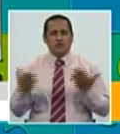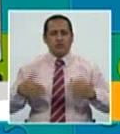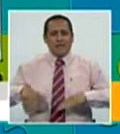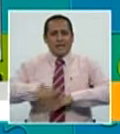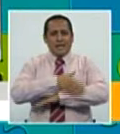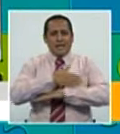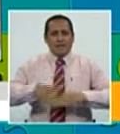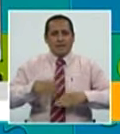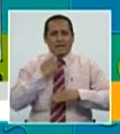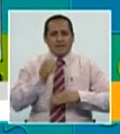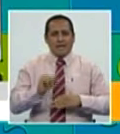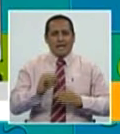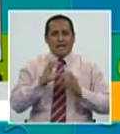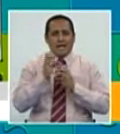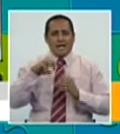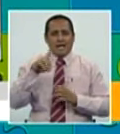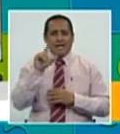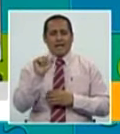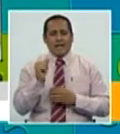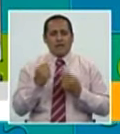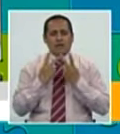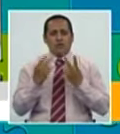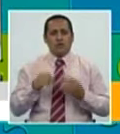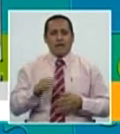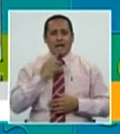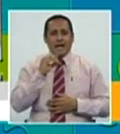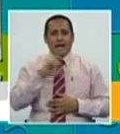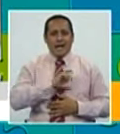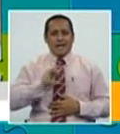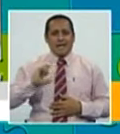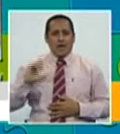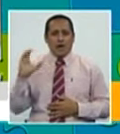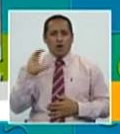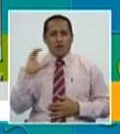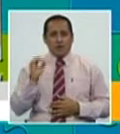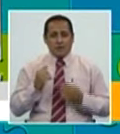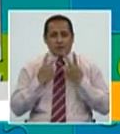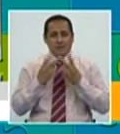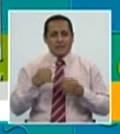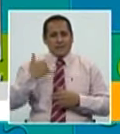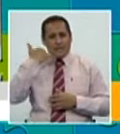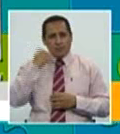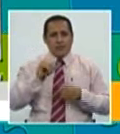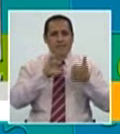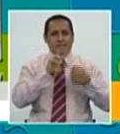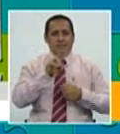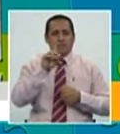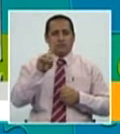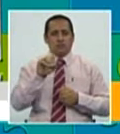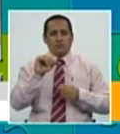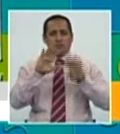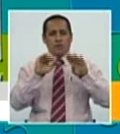encuentra ubicado en la avenida Alejandro Granda, sin número, Bellavista, Callao. Teléfono